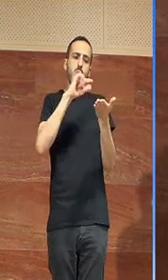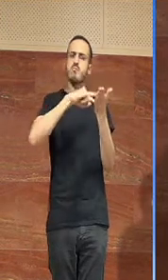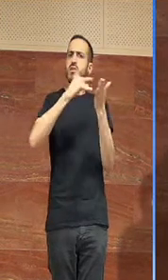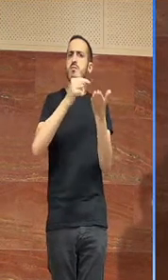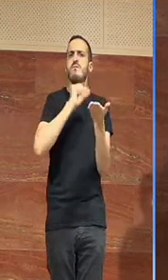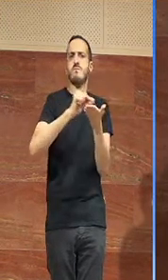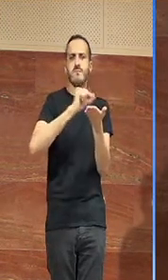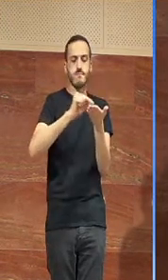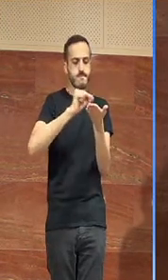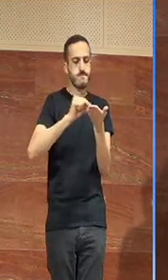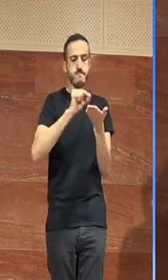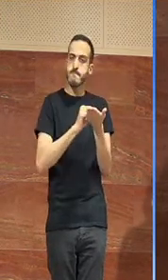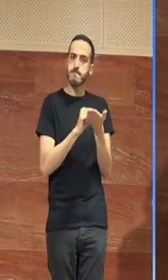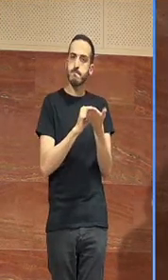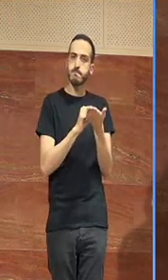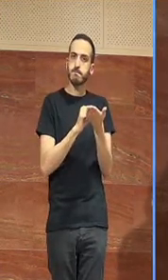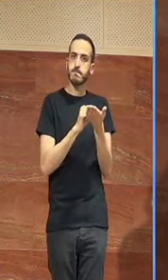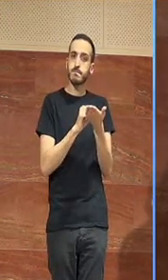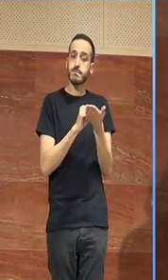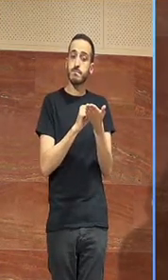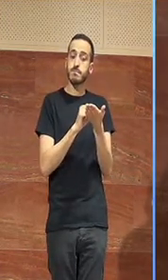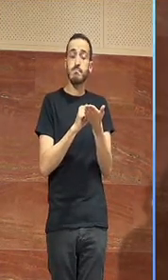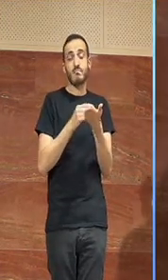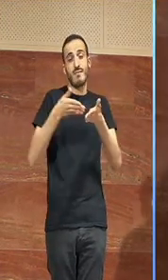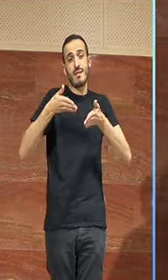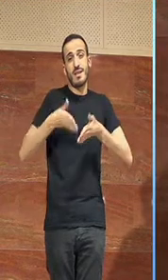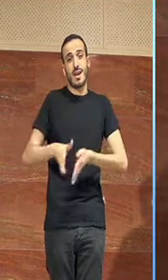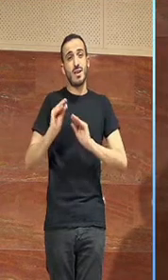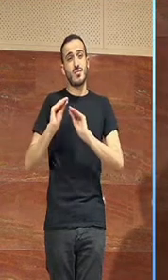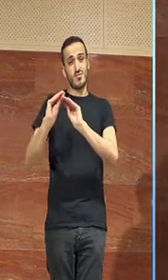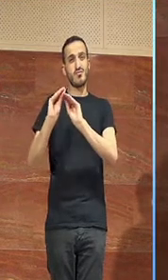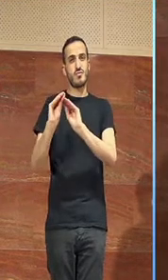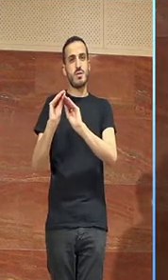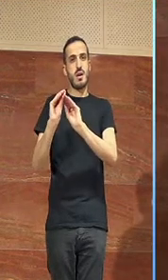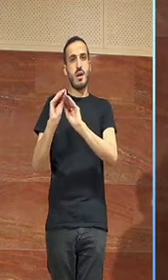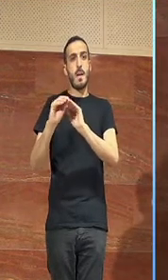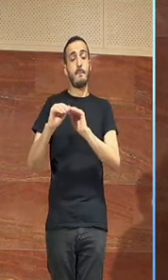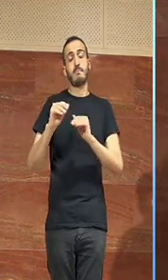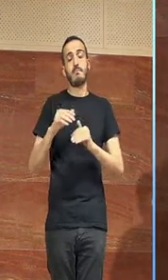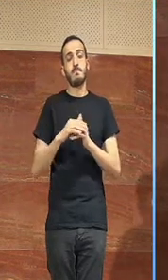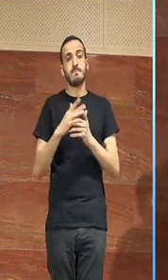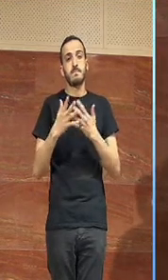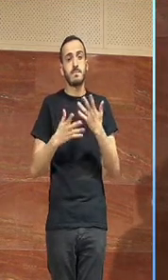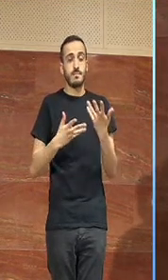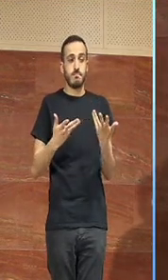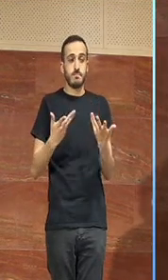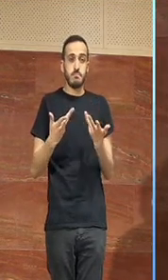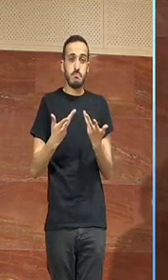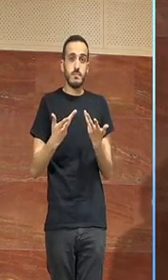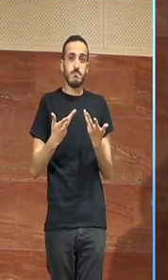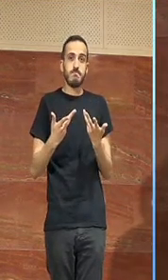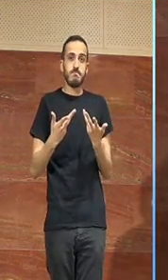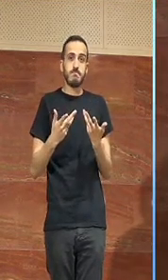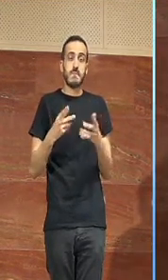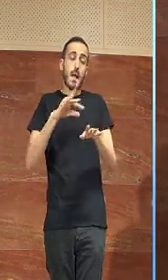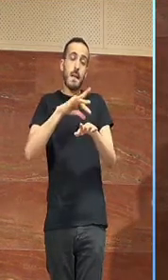proyecto, a la hija mayor de los propietarios, los autores del encargo, le detectaron